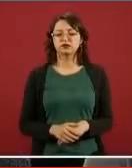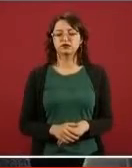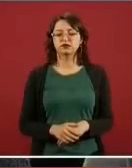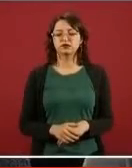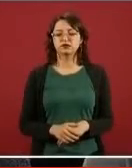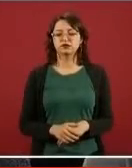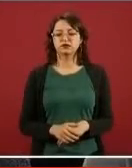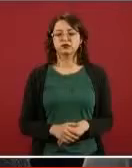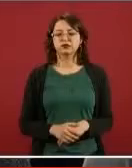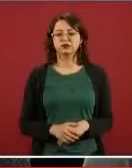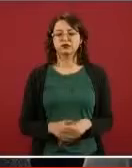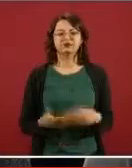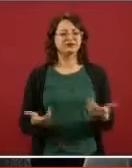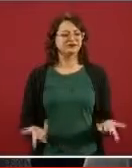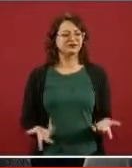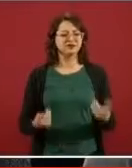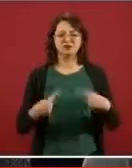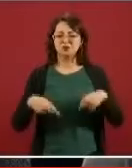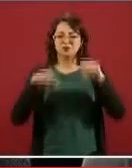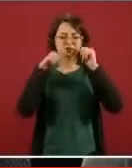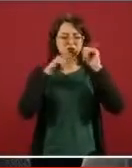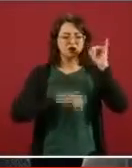sintética crystal